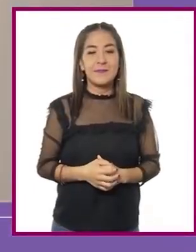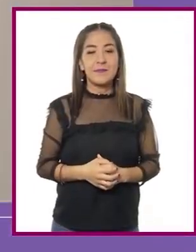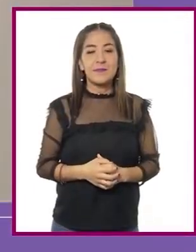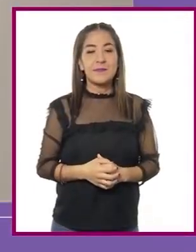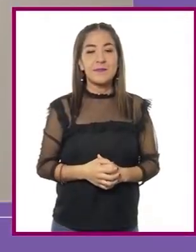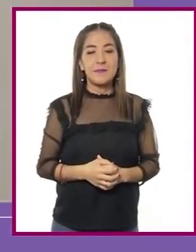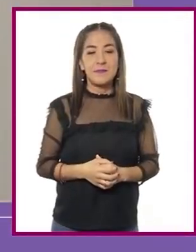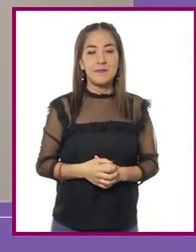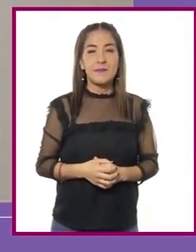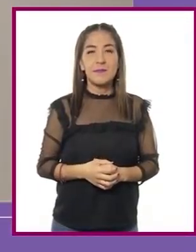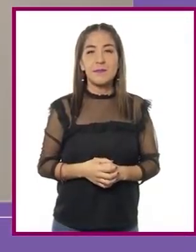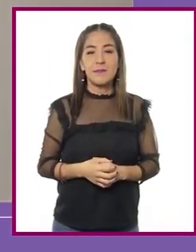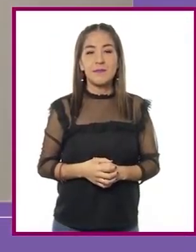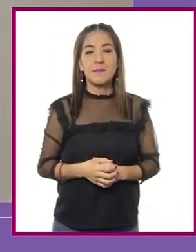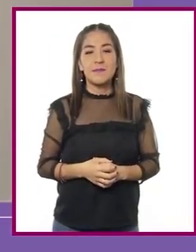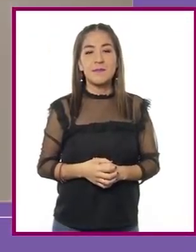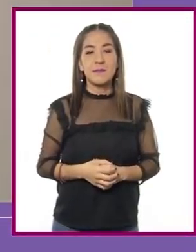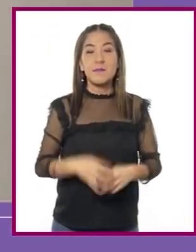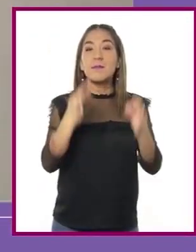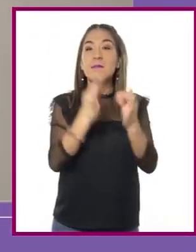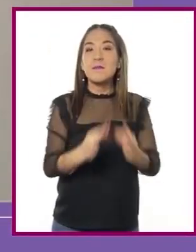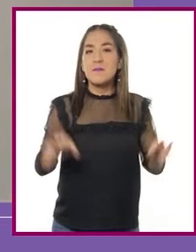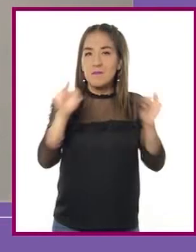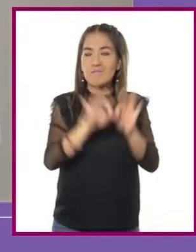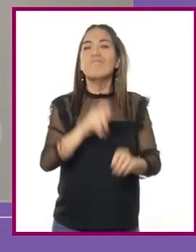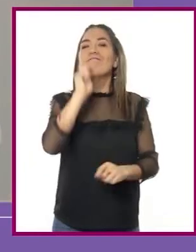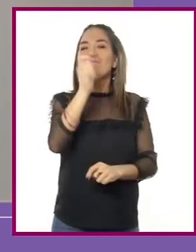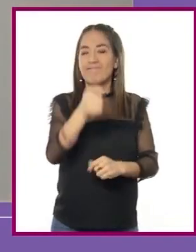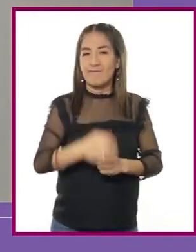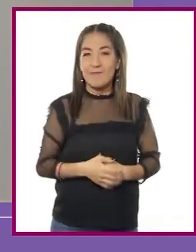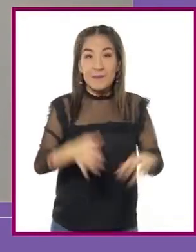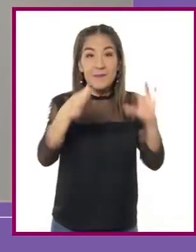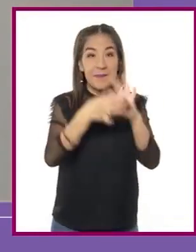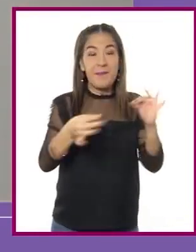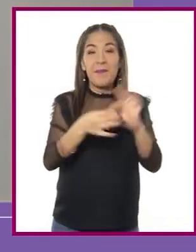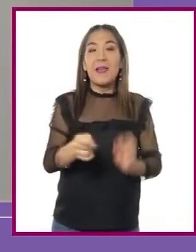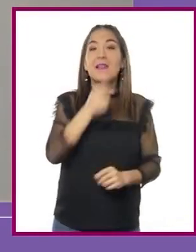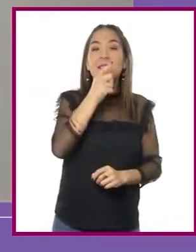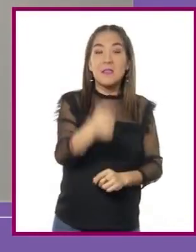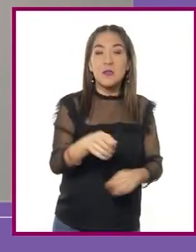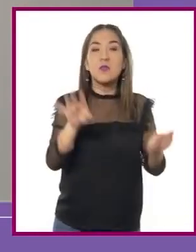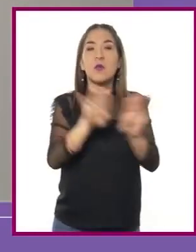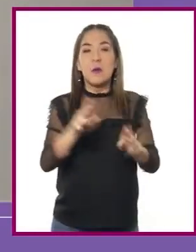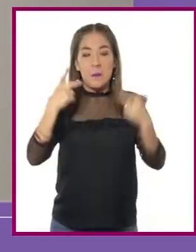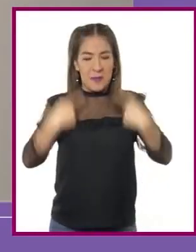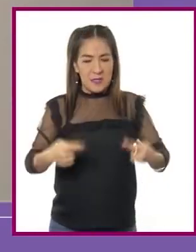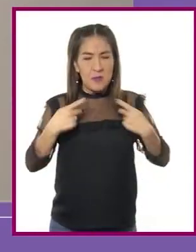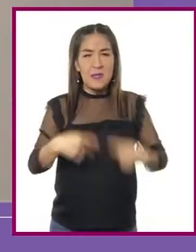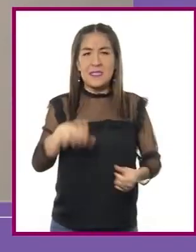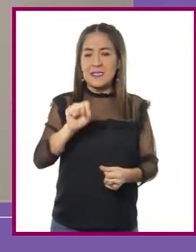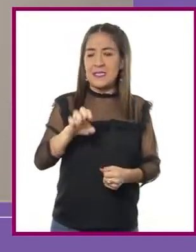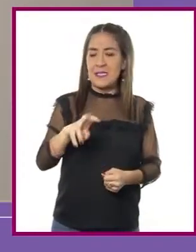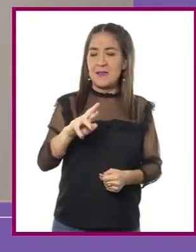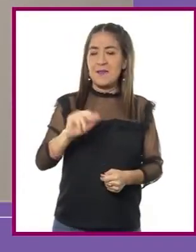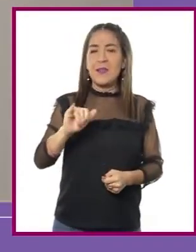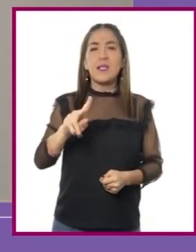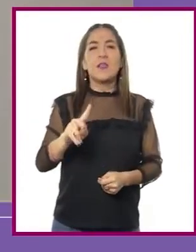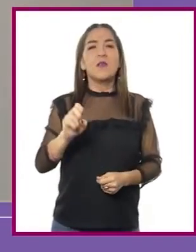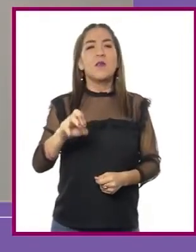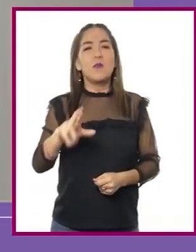Primero, es importante decir que existen servidoras y servidores públicos que son representantes por elección